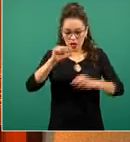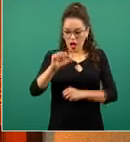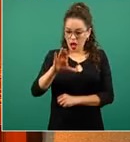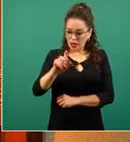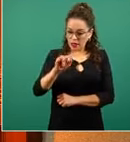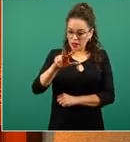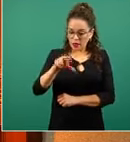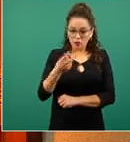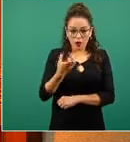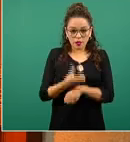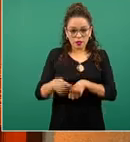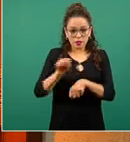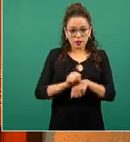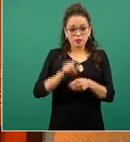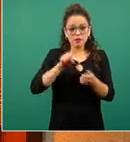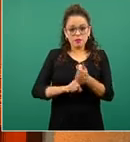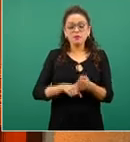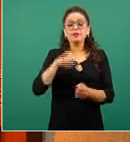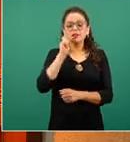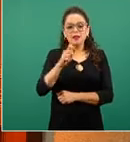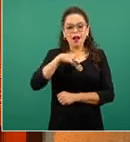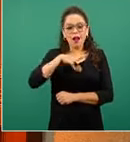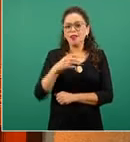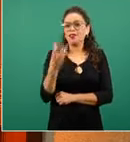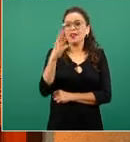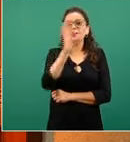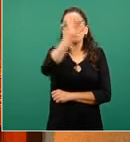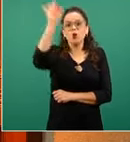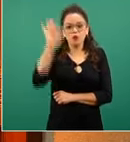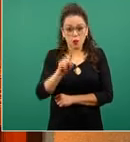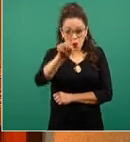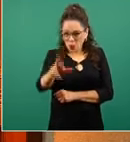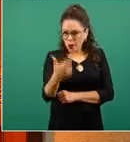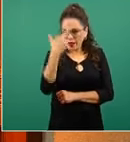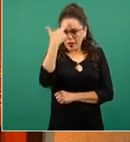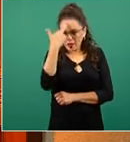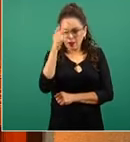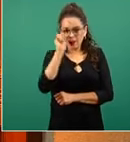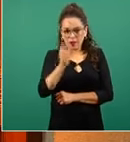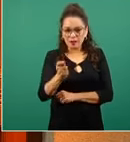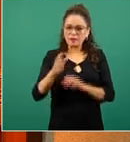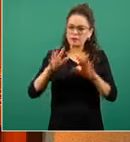para esta semana el 3%. Si recuerdan, habíamos estado fluctuando